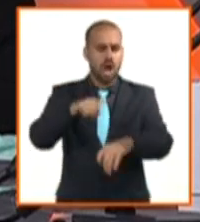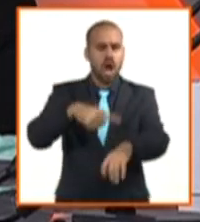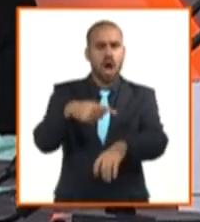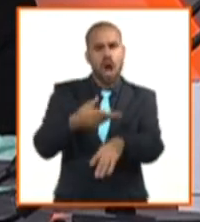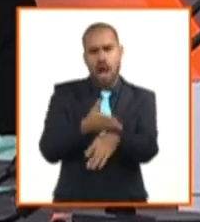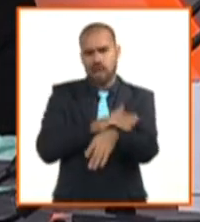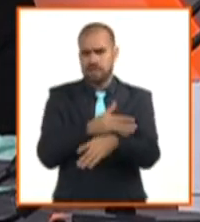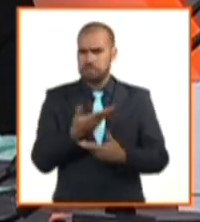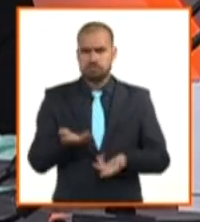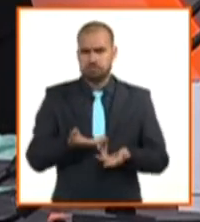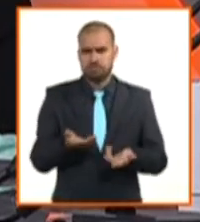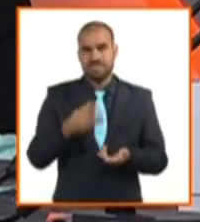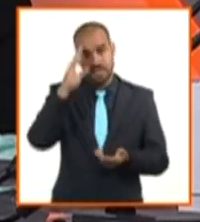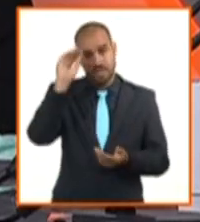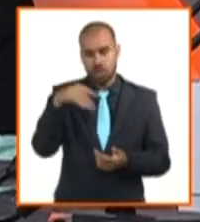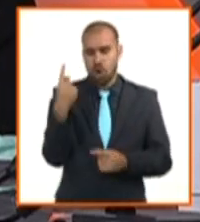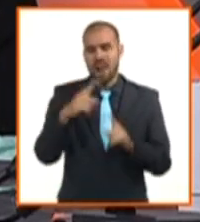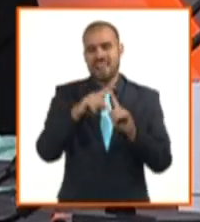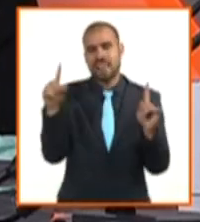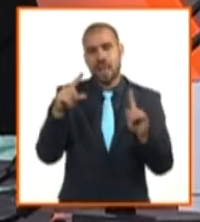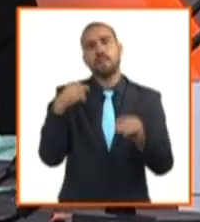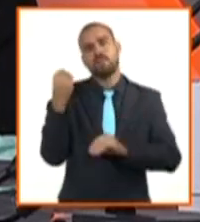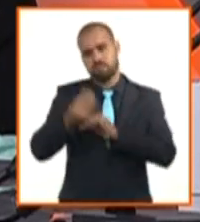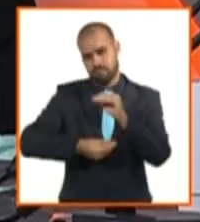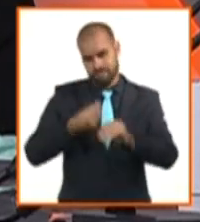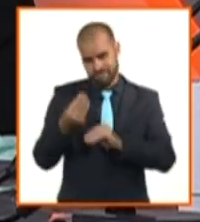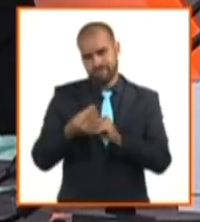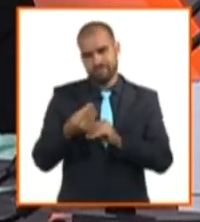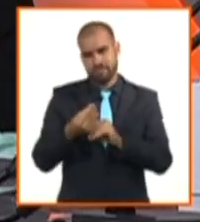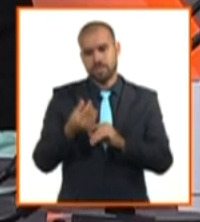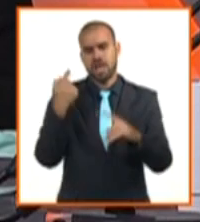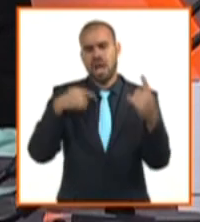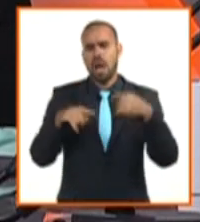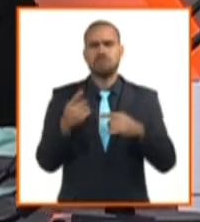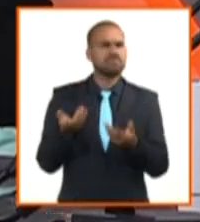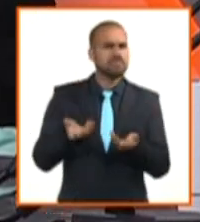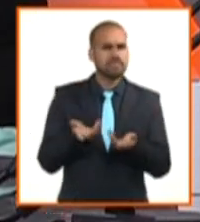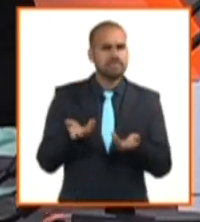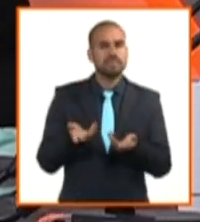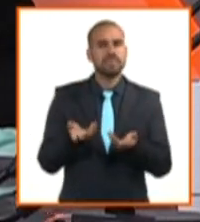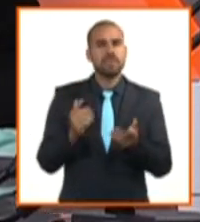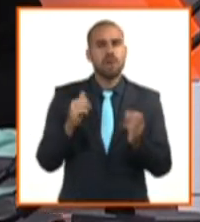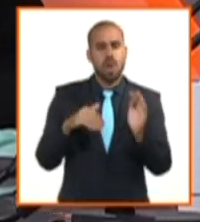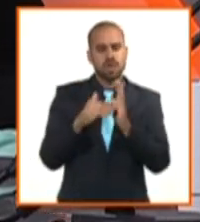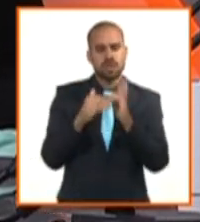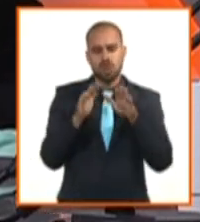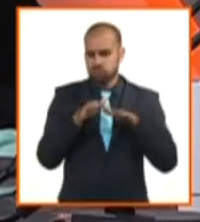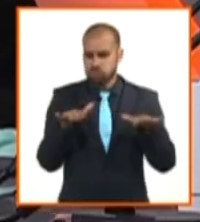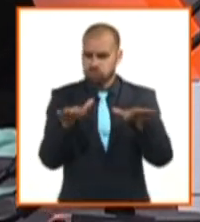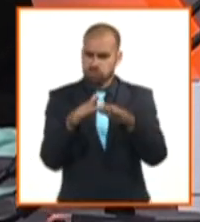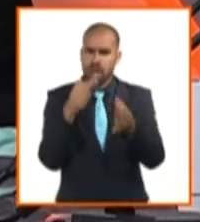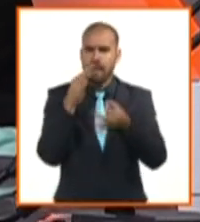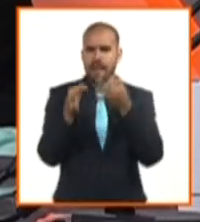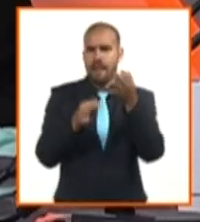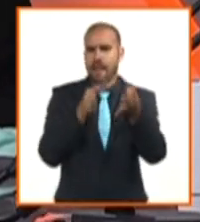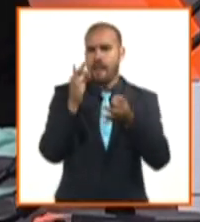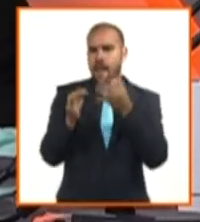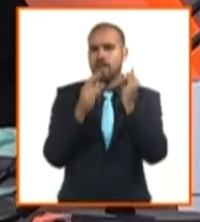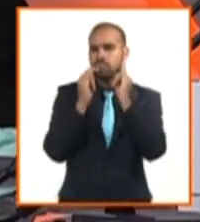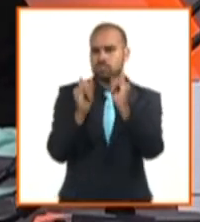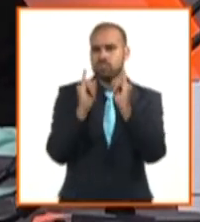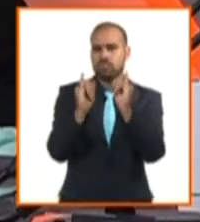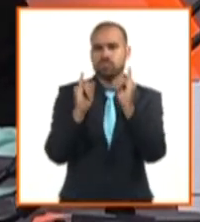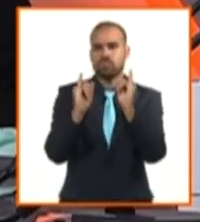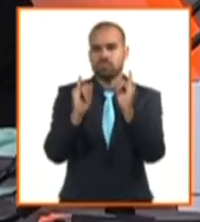mesa redonda ha cambiado el tema de su emisión y transmitirá pues esta tarde en vivo una información a nuestro